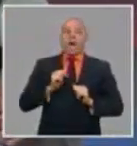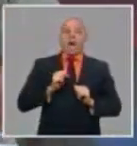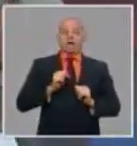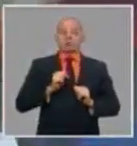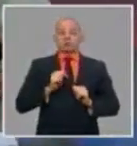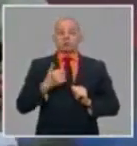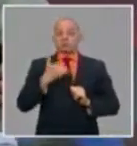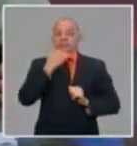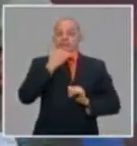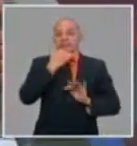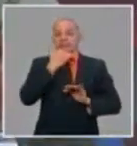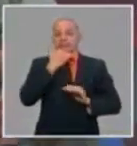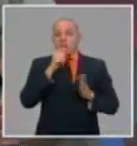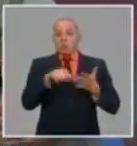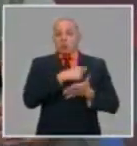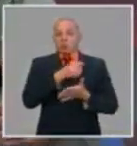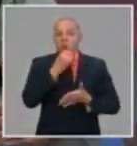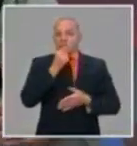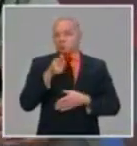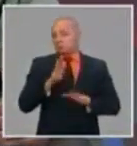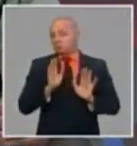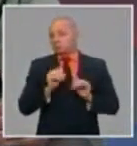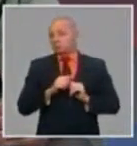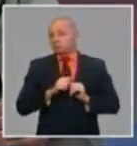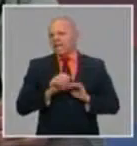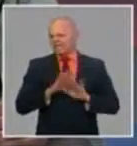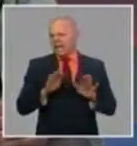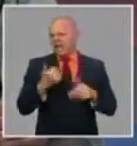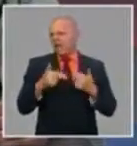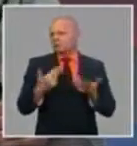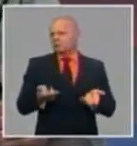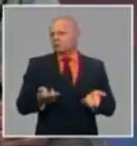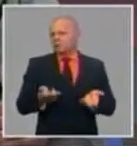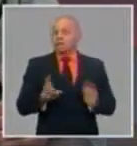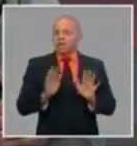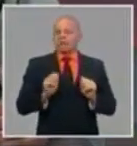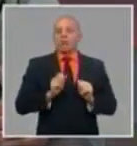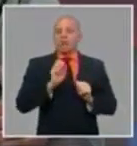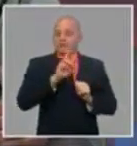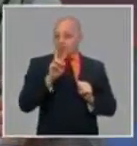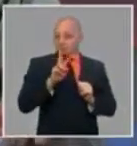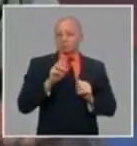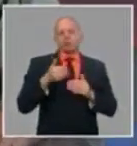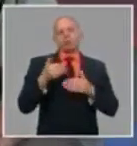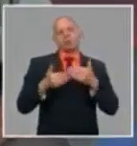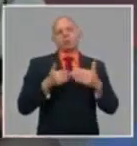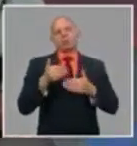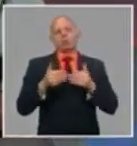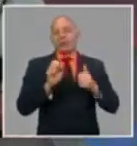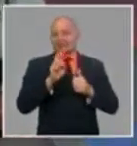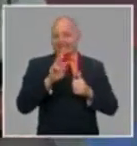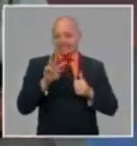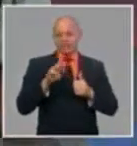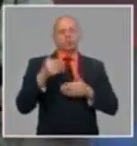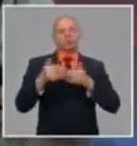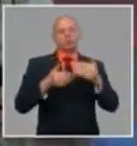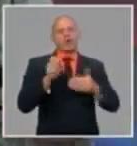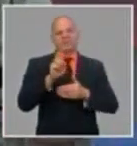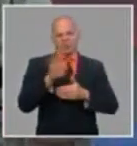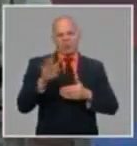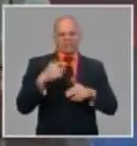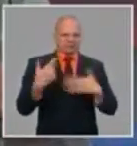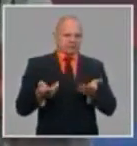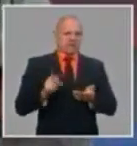una aclaración, etcétera. Y efectivamente, a partir del 24, dos días después, comenzó a hacer las